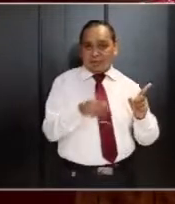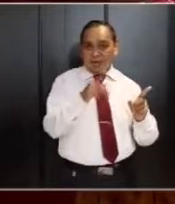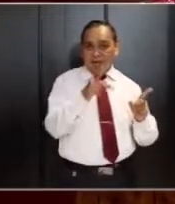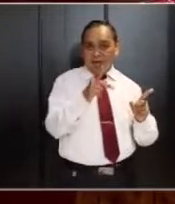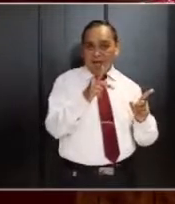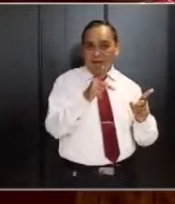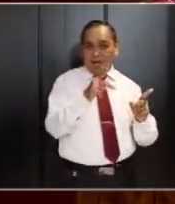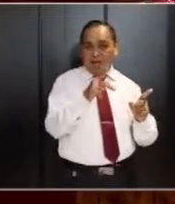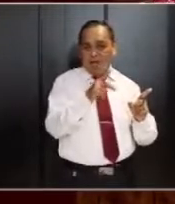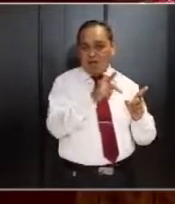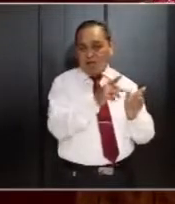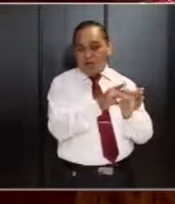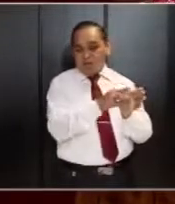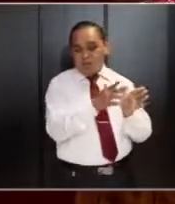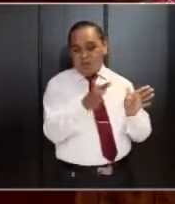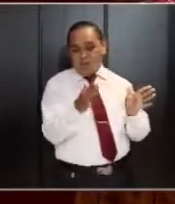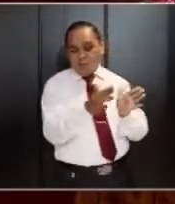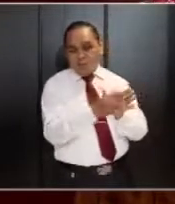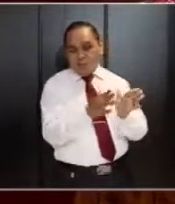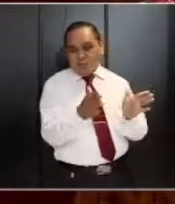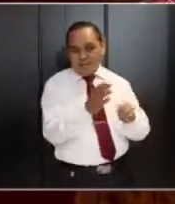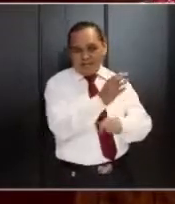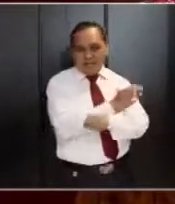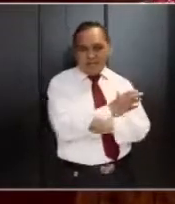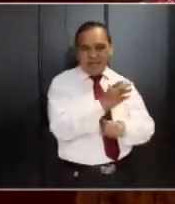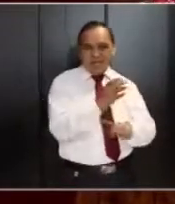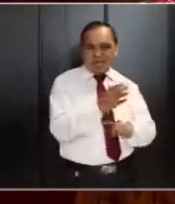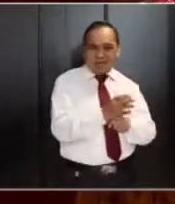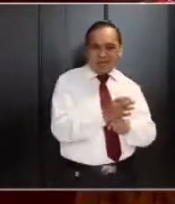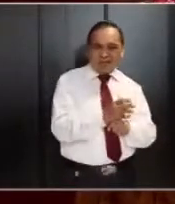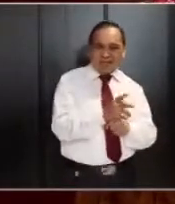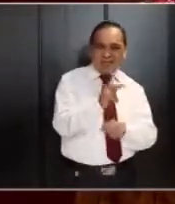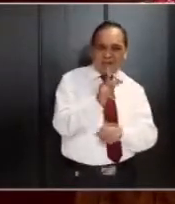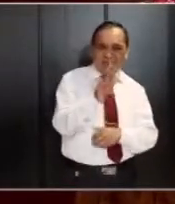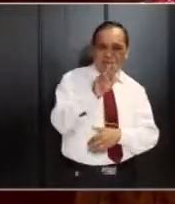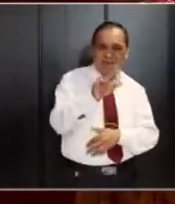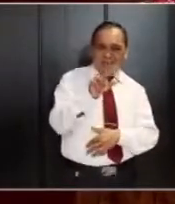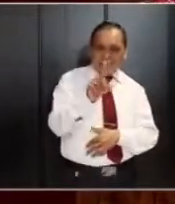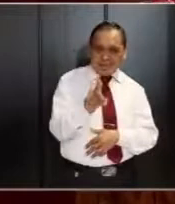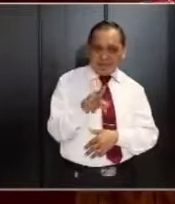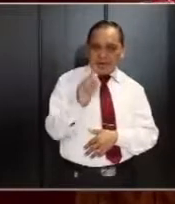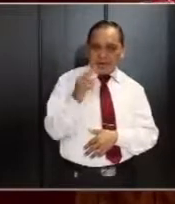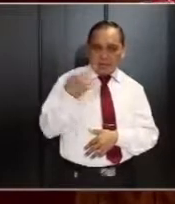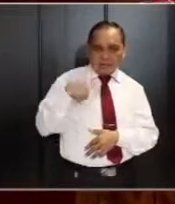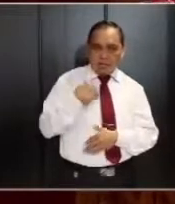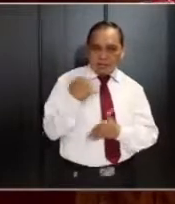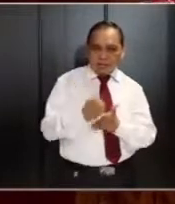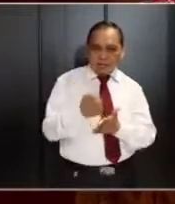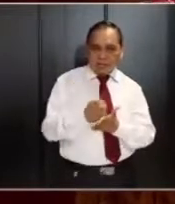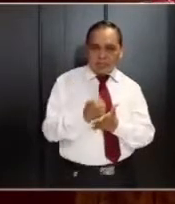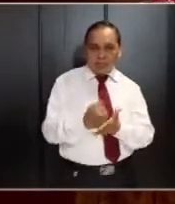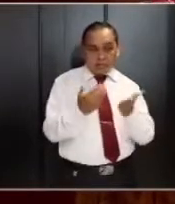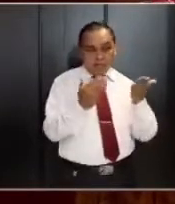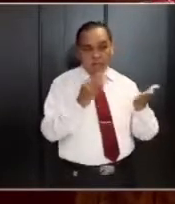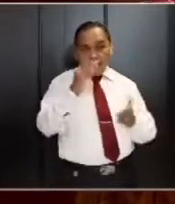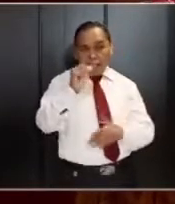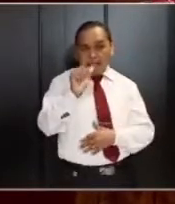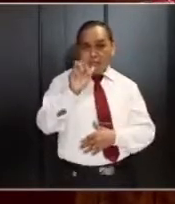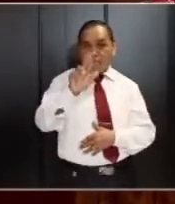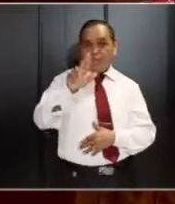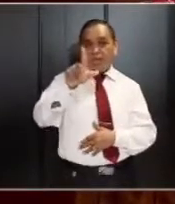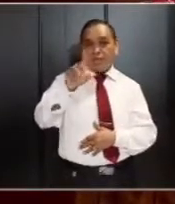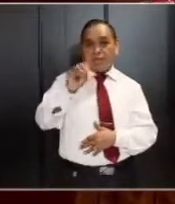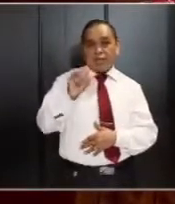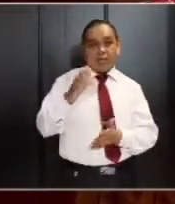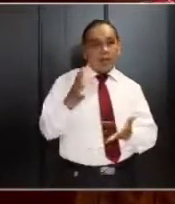porque todos los pluris eran de los compañeros del PRD. Nosotros teníamos que hacer la talacha. Y Carlos Basto la gana limpiamente.